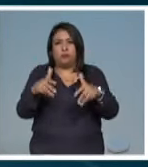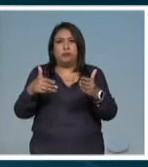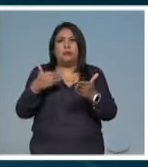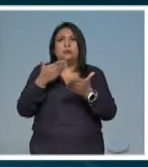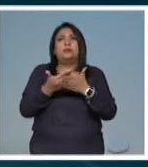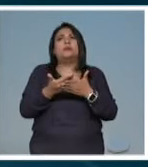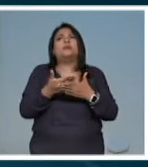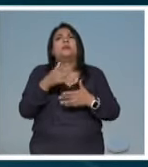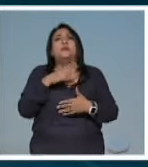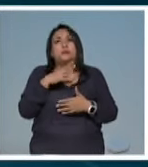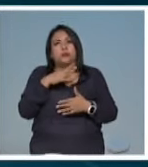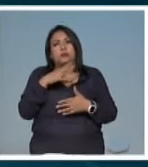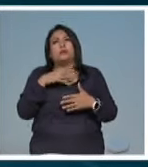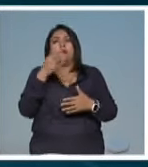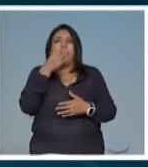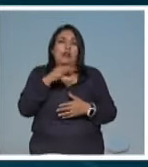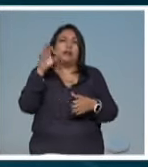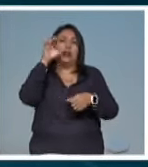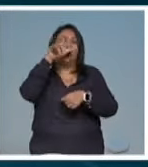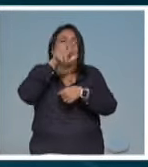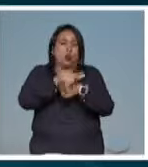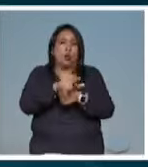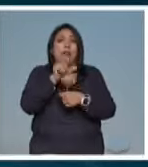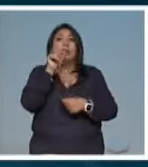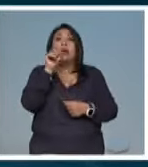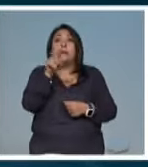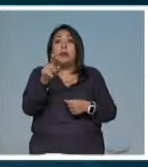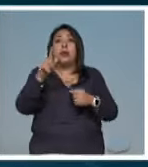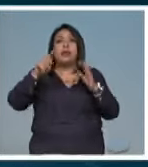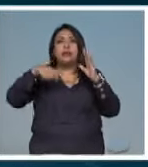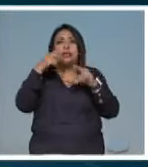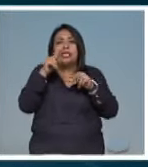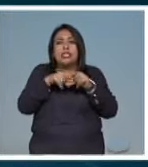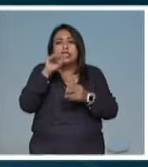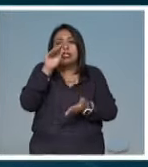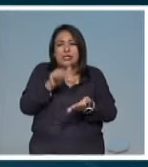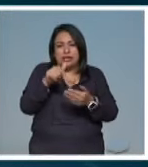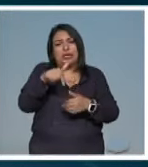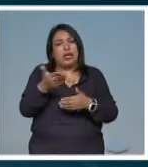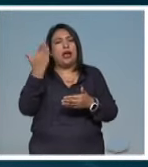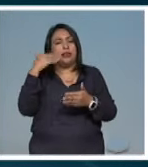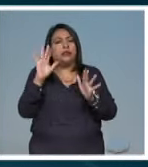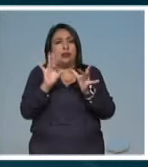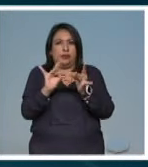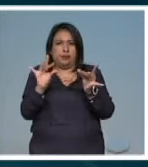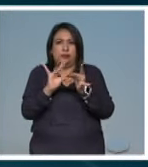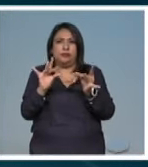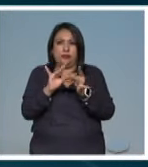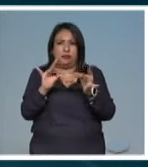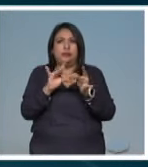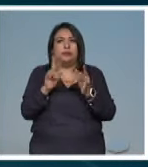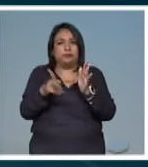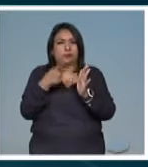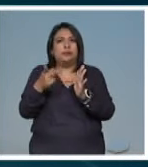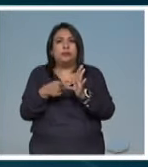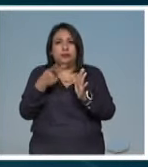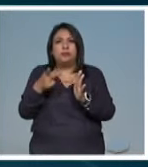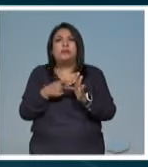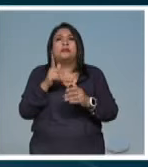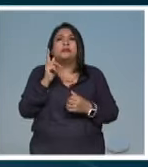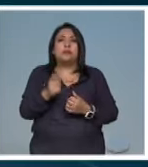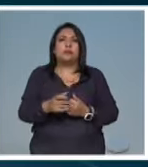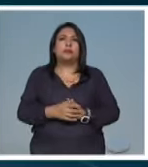la realización de un jolgorio cultural y también Cine Sillita, del que hemos platicado aquí en diversas ocasiones, que